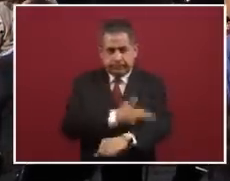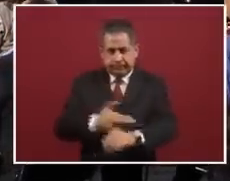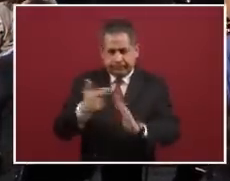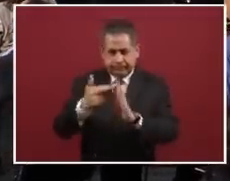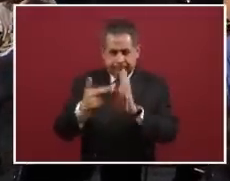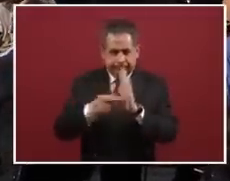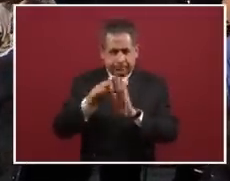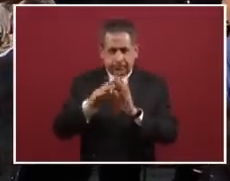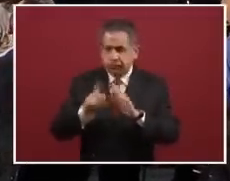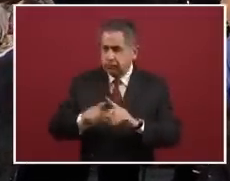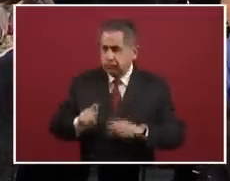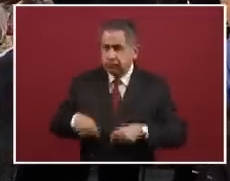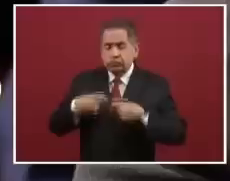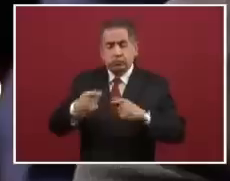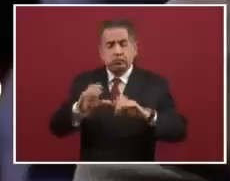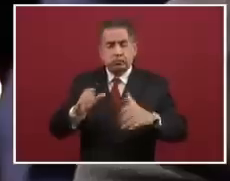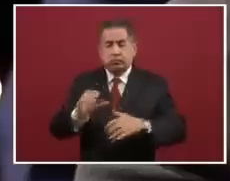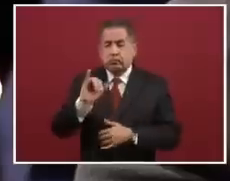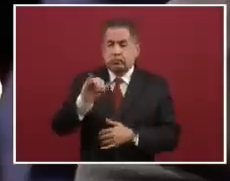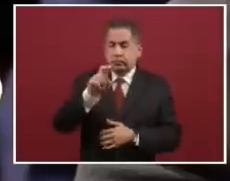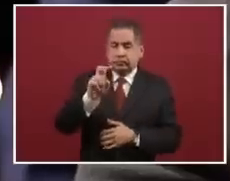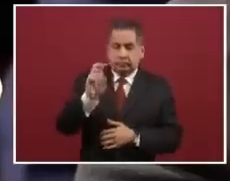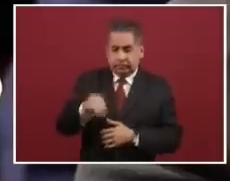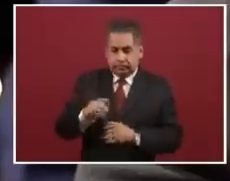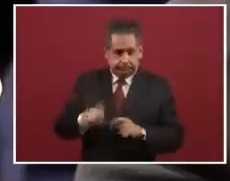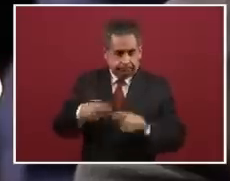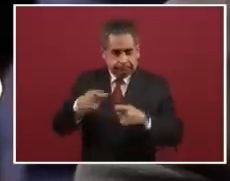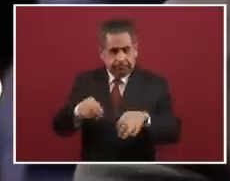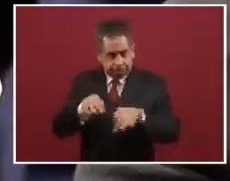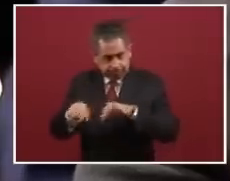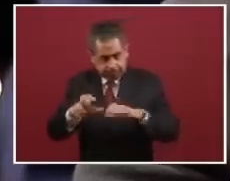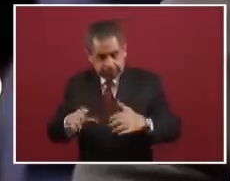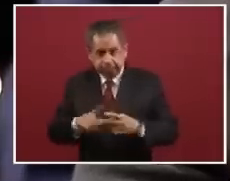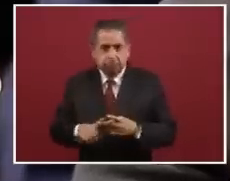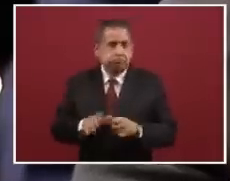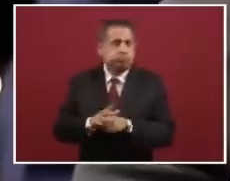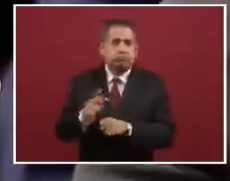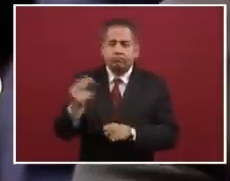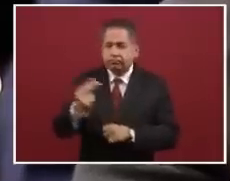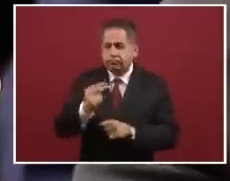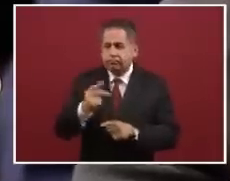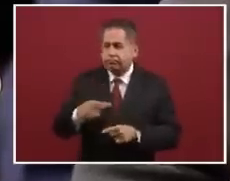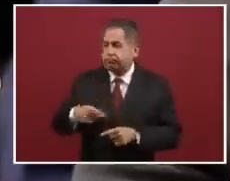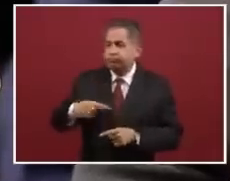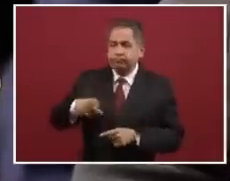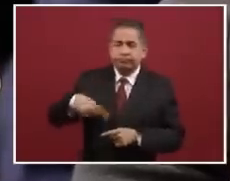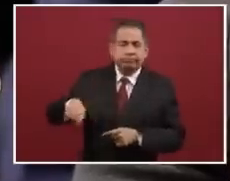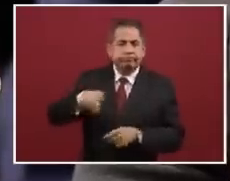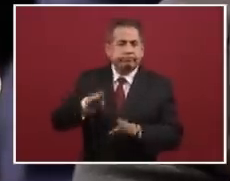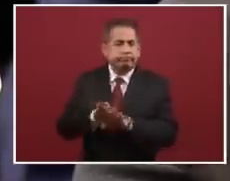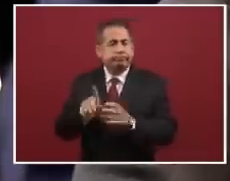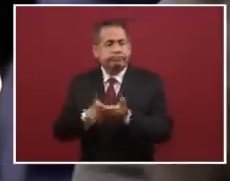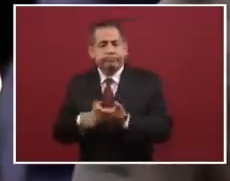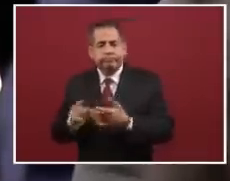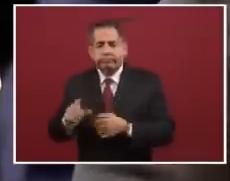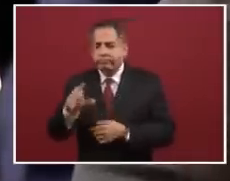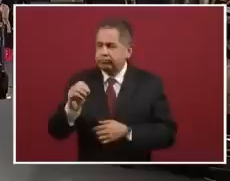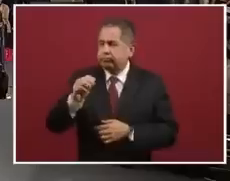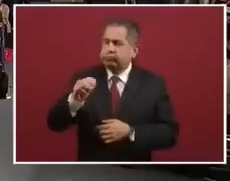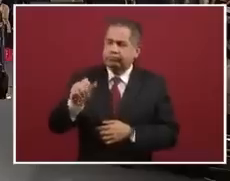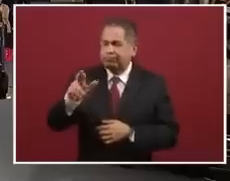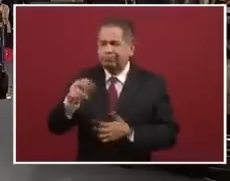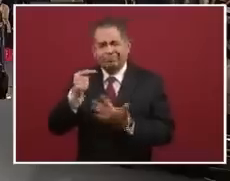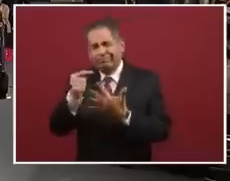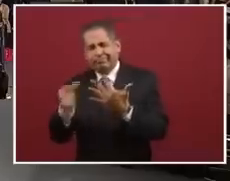contratar gente para el Instituto Nacional de Migración, las necesidades también de personal y recursos que enfrenta Comar, en